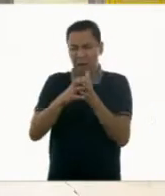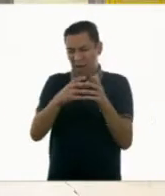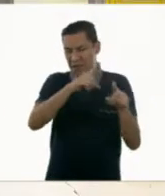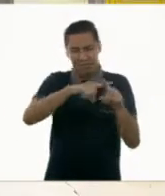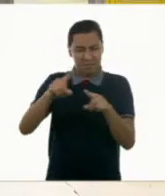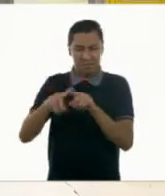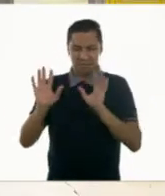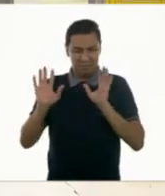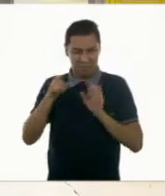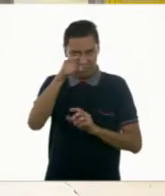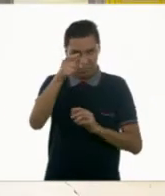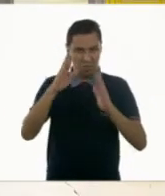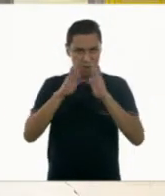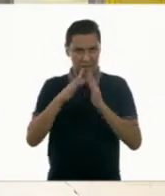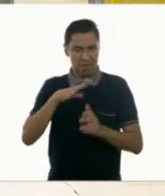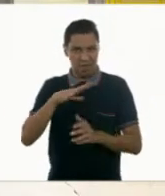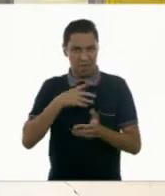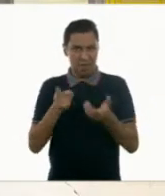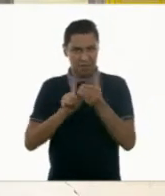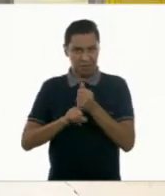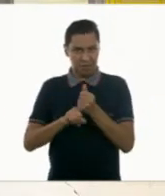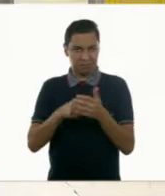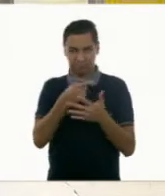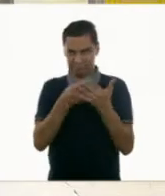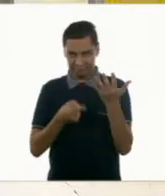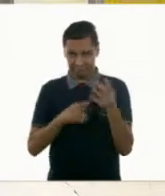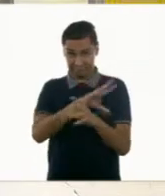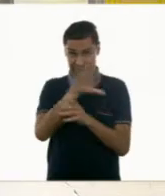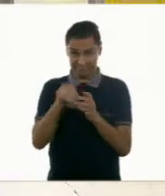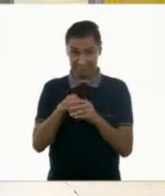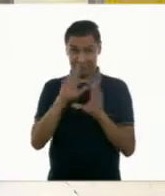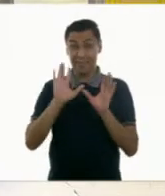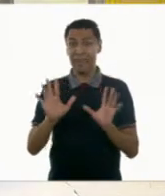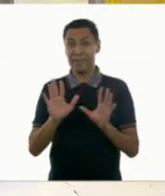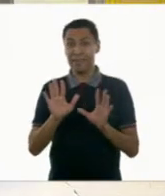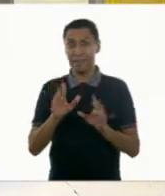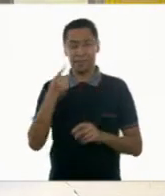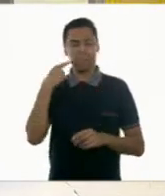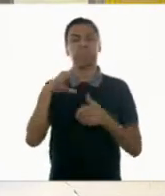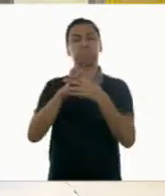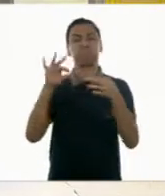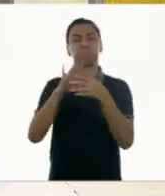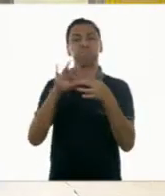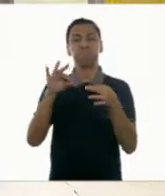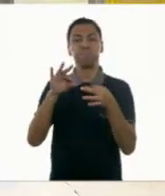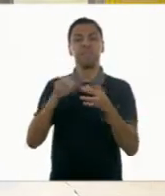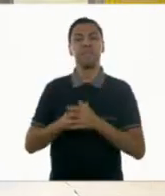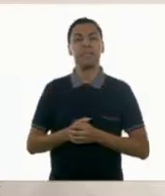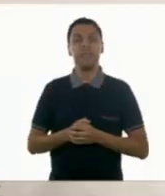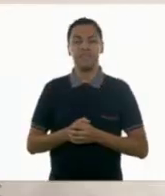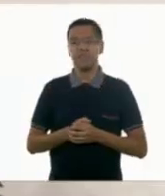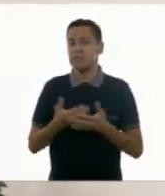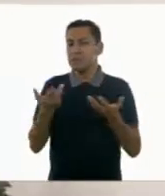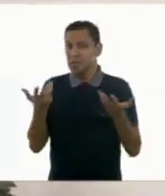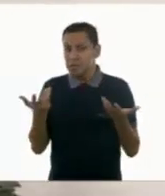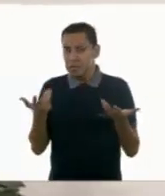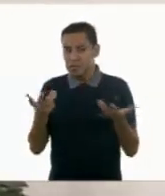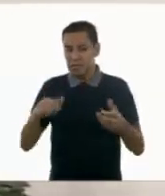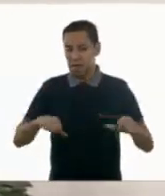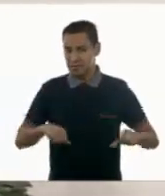acuerdo? Ya con todos nuestros materiales, les explico la primera actividad. ¿Te parece, Ale? Me parece. Bien, la primera actividad se